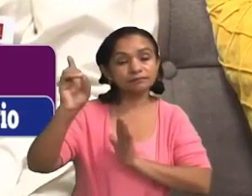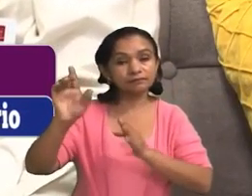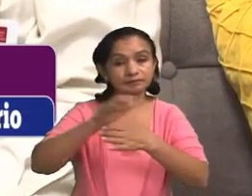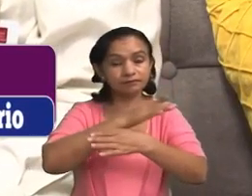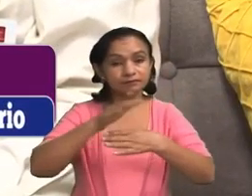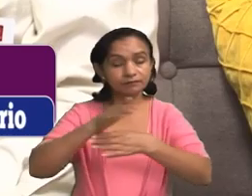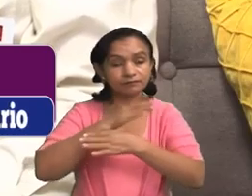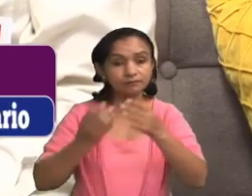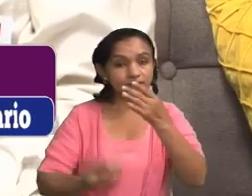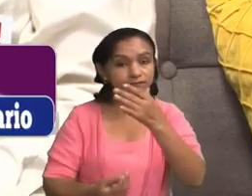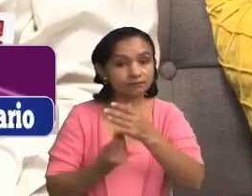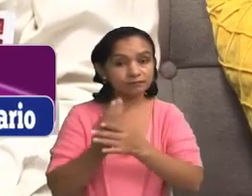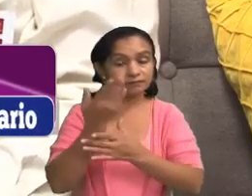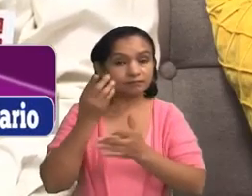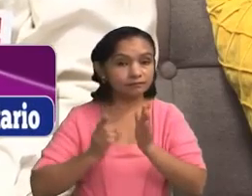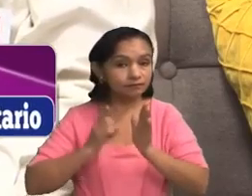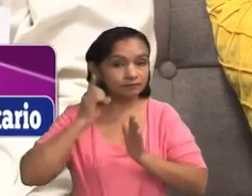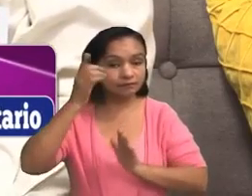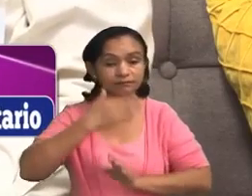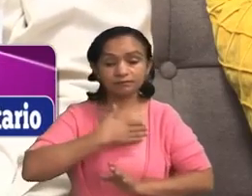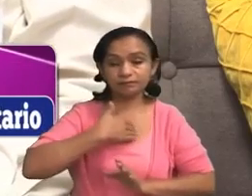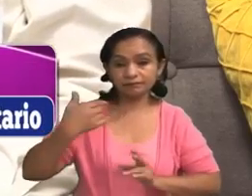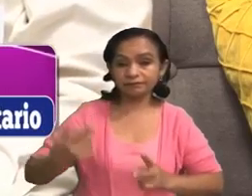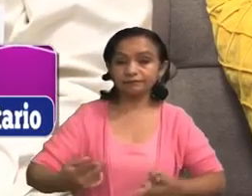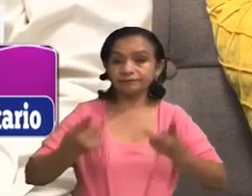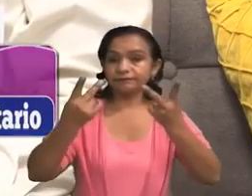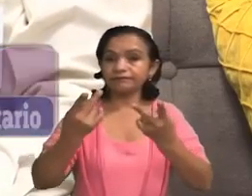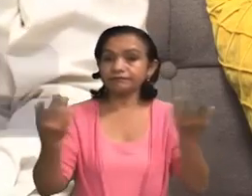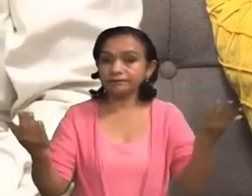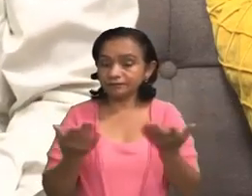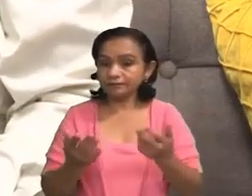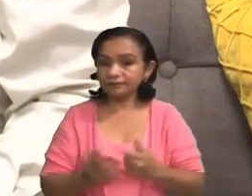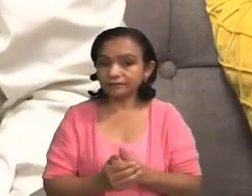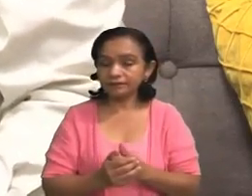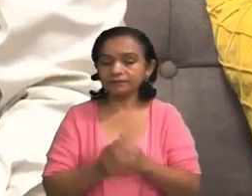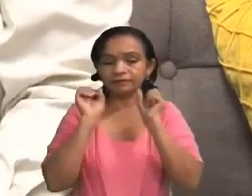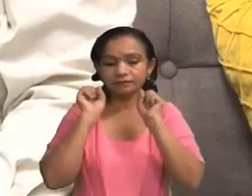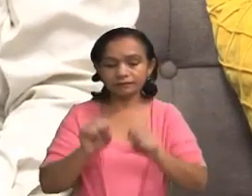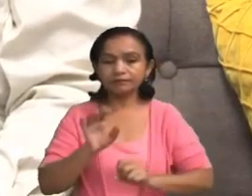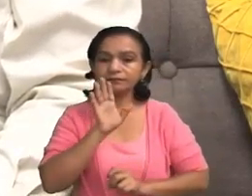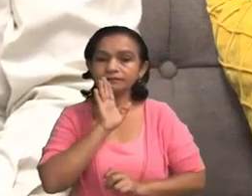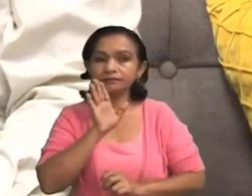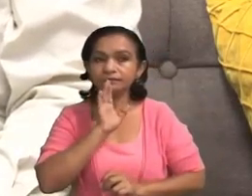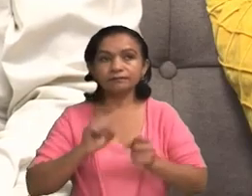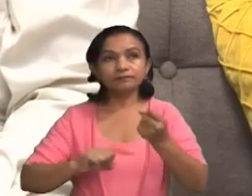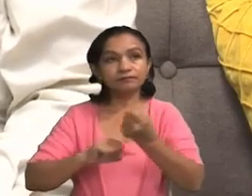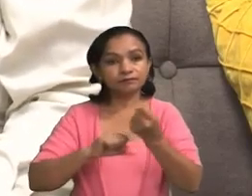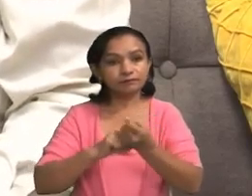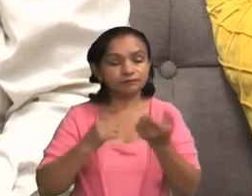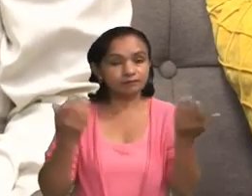que las plantas se desarrollen con mejor vigor. Eso hay que sustentarlo, ¿verdad? Eso no es solo palabra, eso